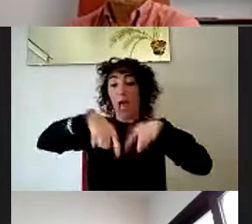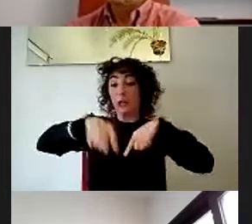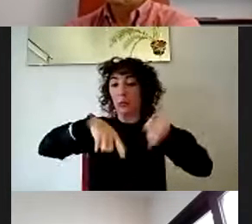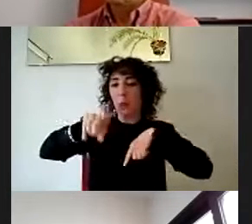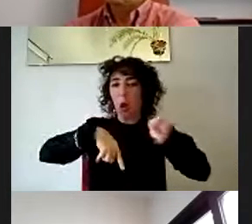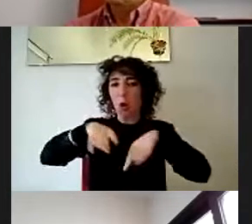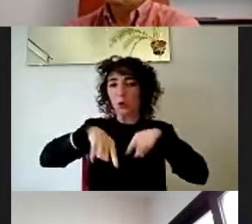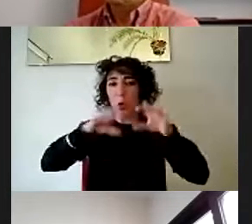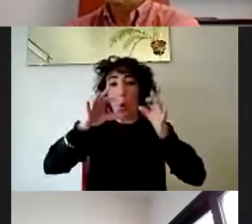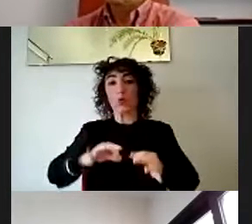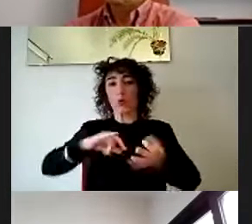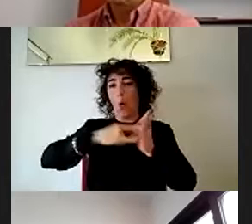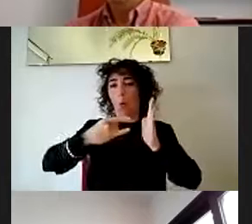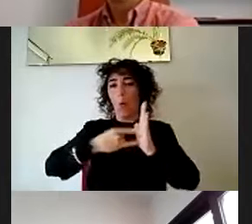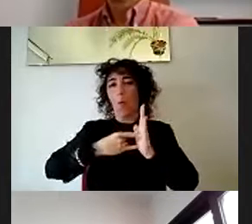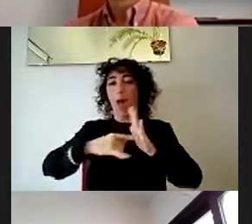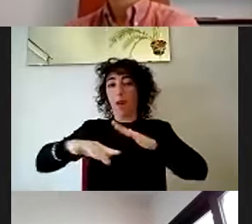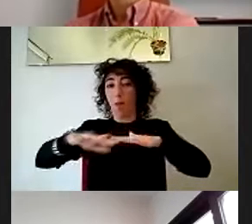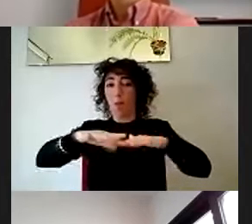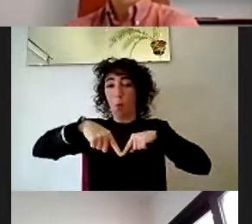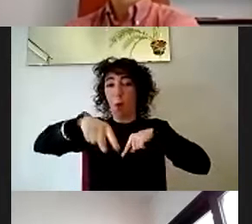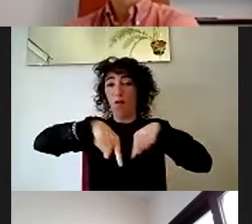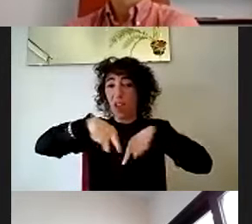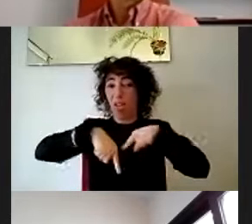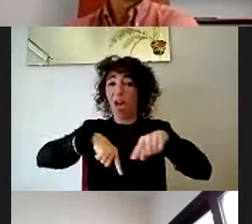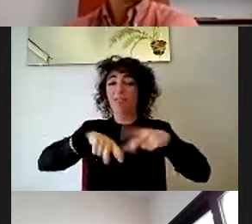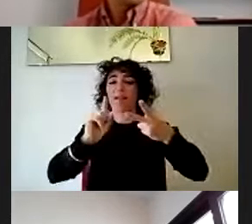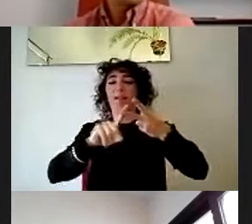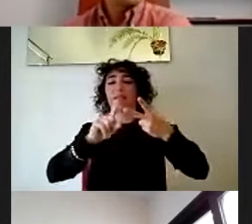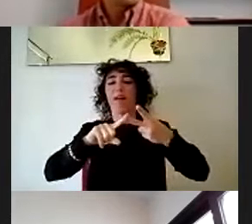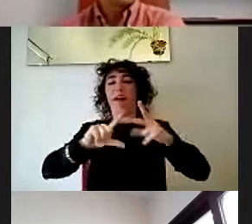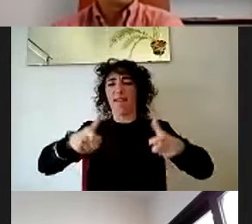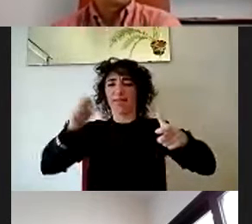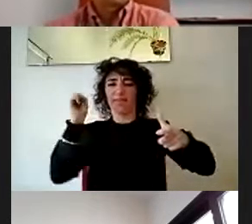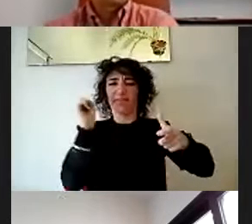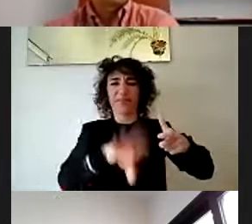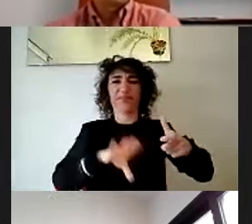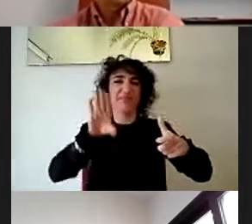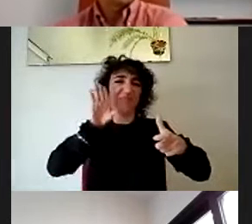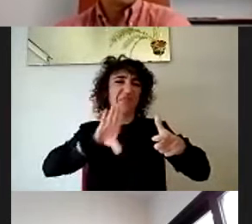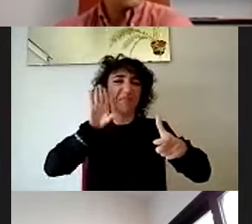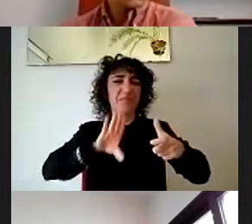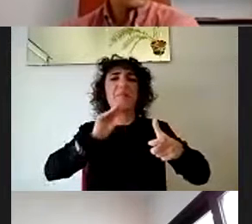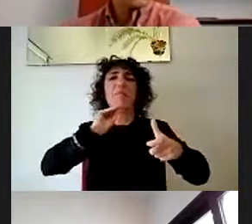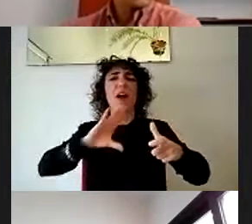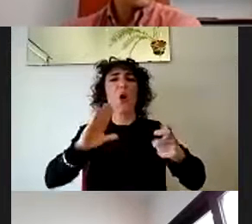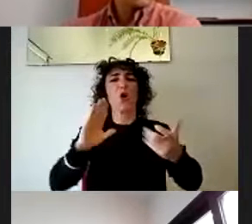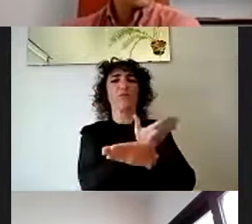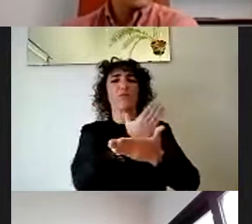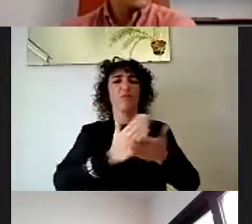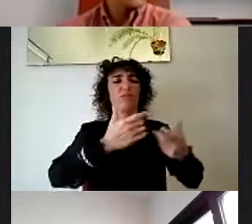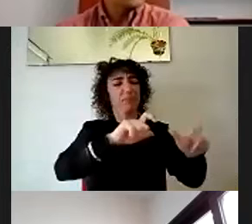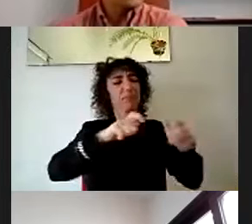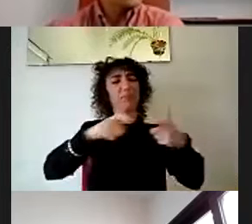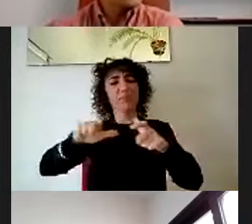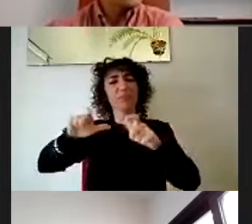trabajando con el plan de movilidad. En residuos también se va a intentar hacer una mejor clasificación ajustándose a